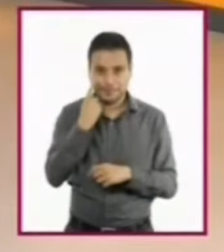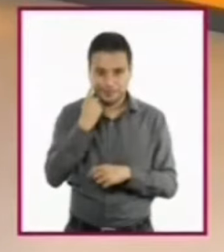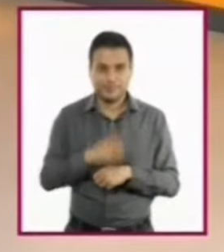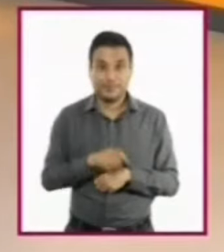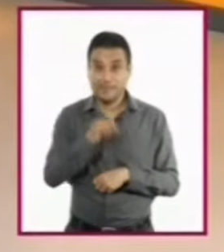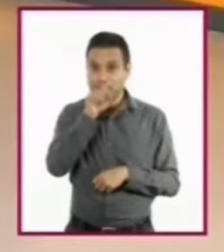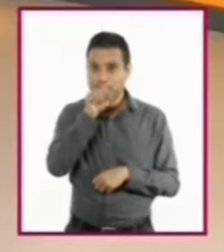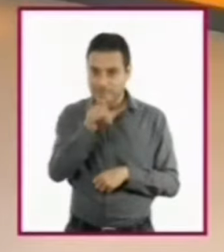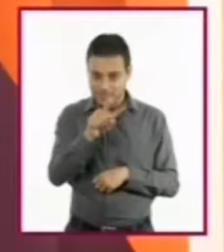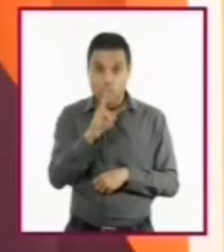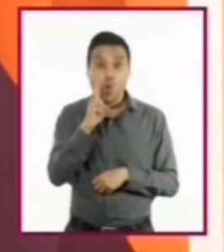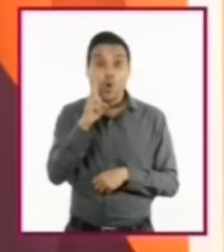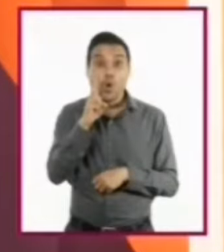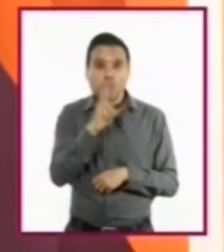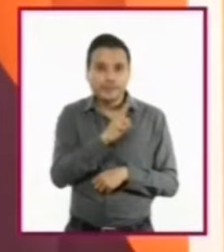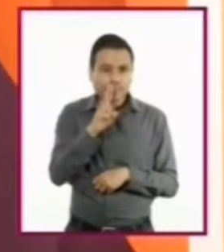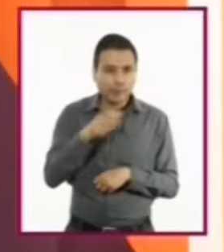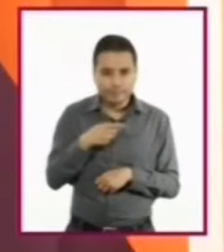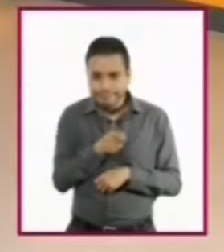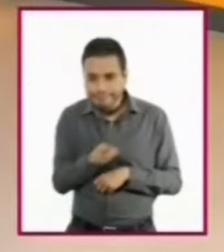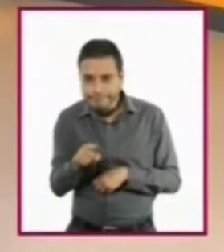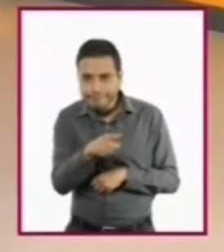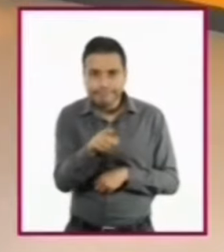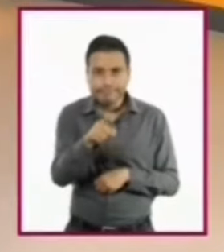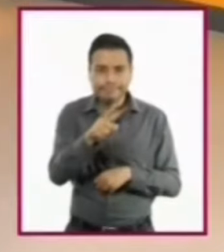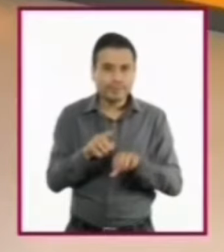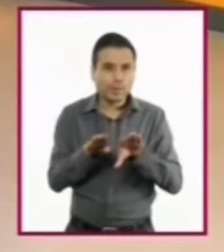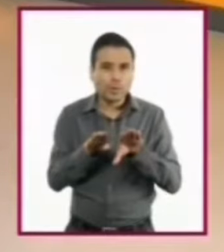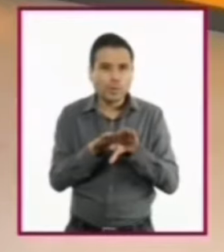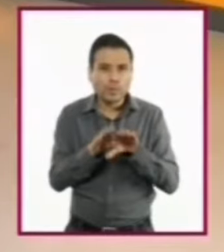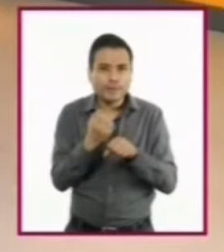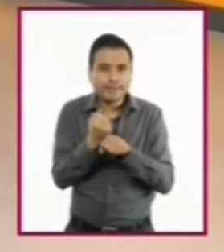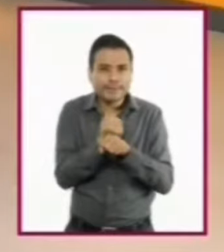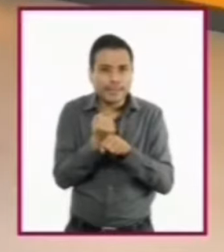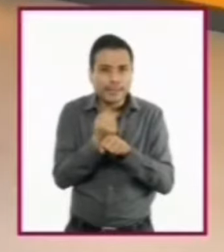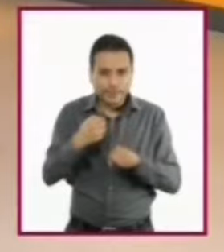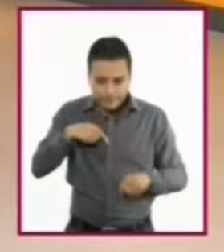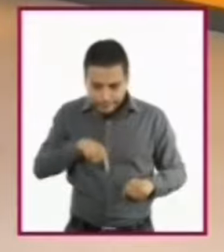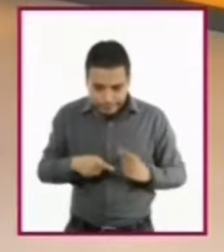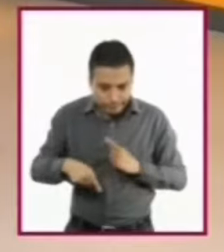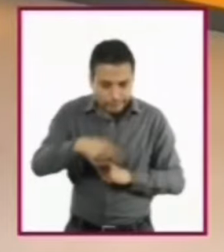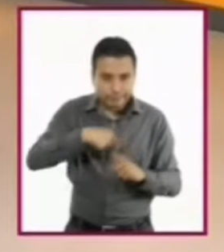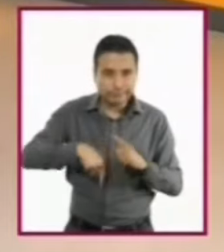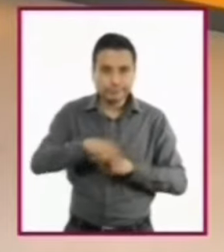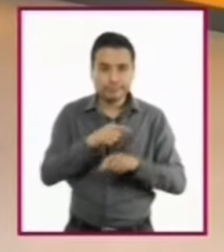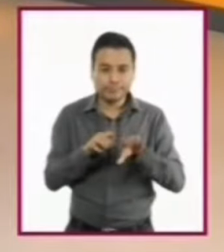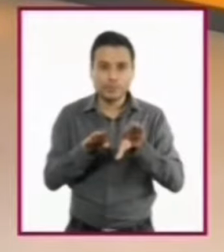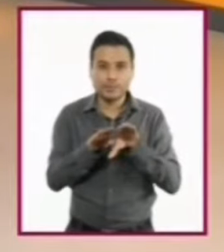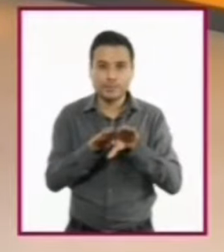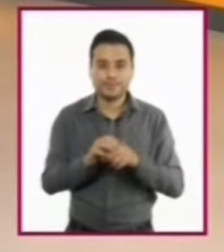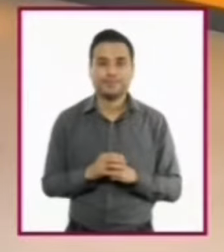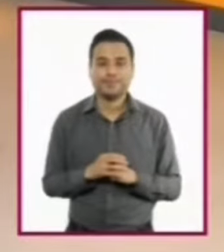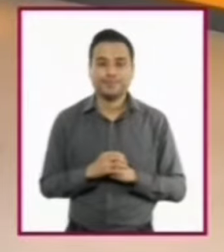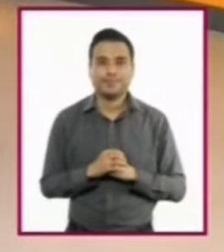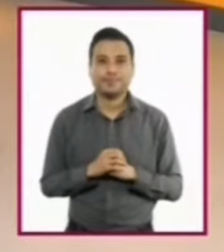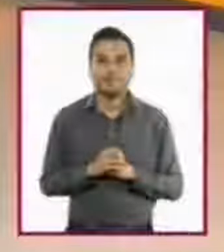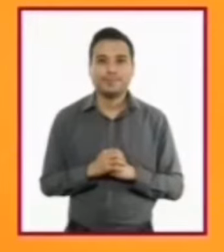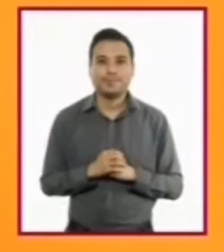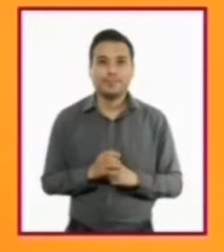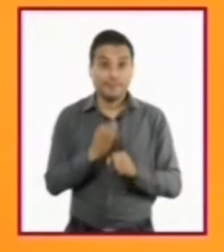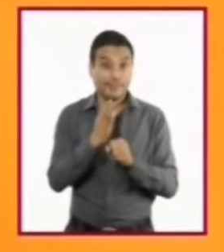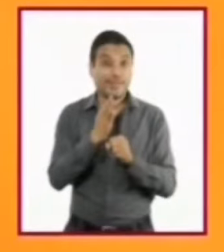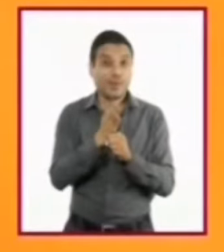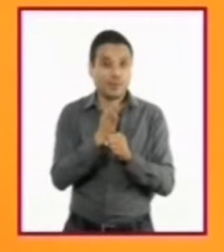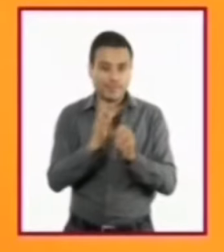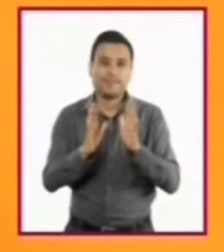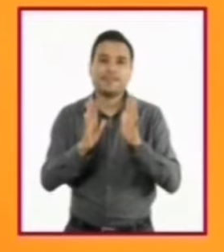el oxígeno al pasar por difusión al torrente sanguíneo. Hasta aquí hemos revisado los órganos